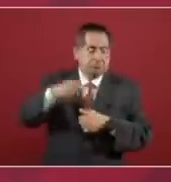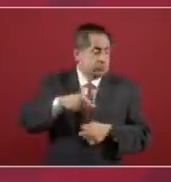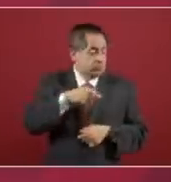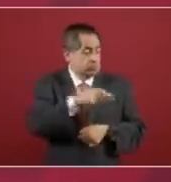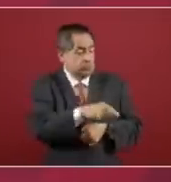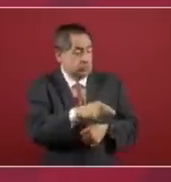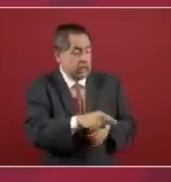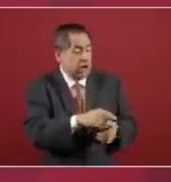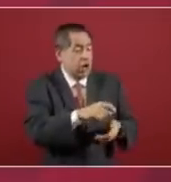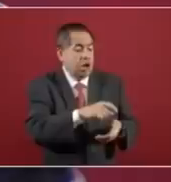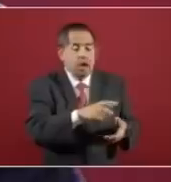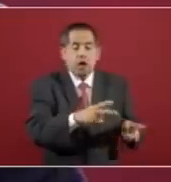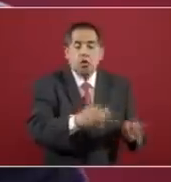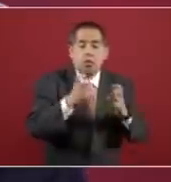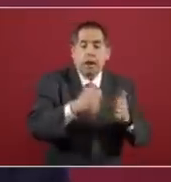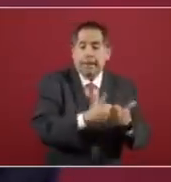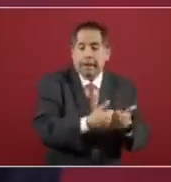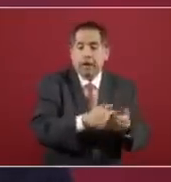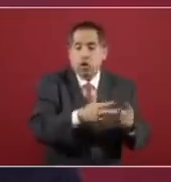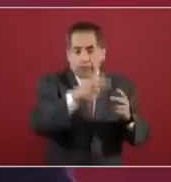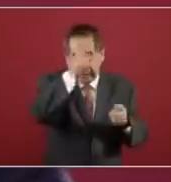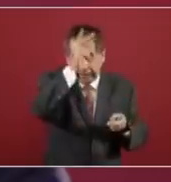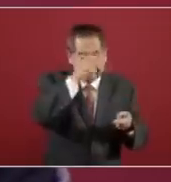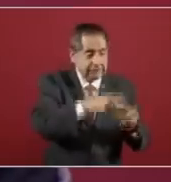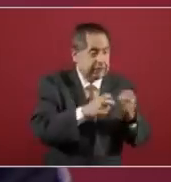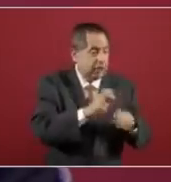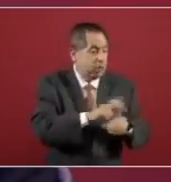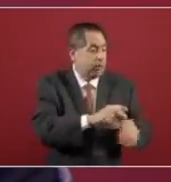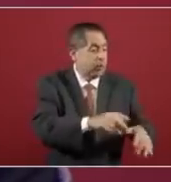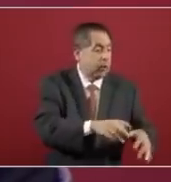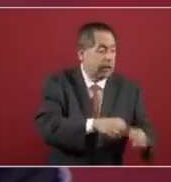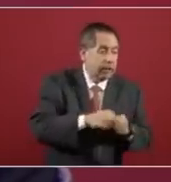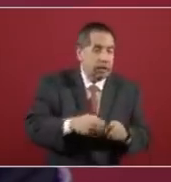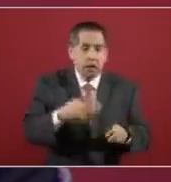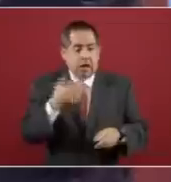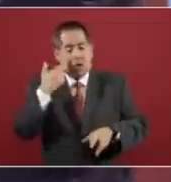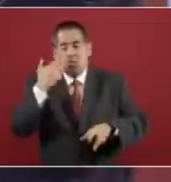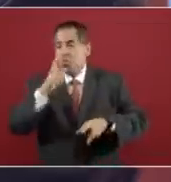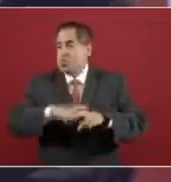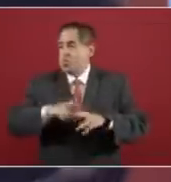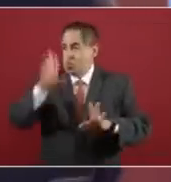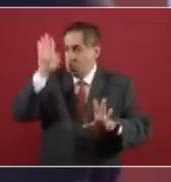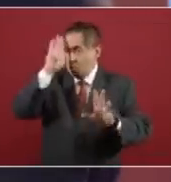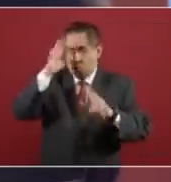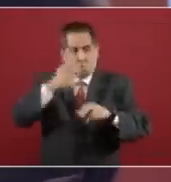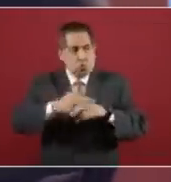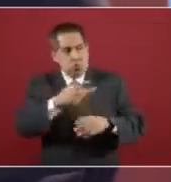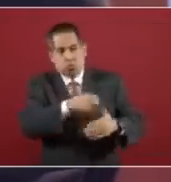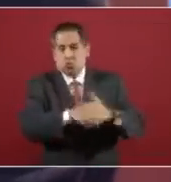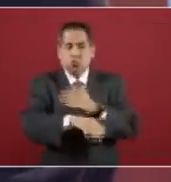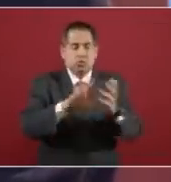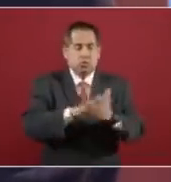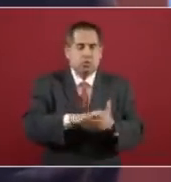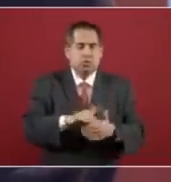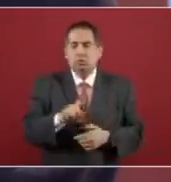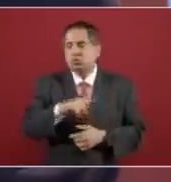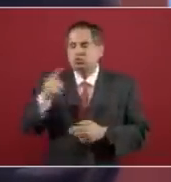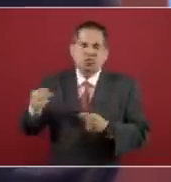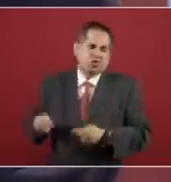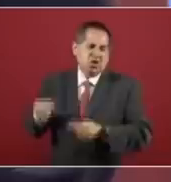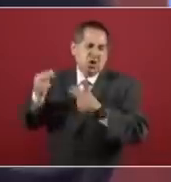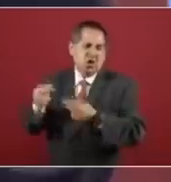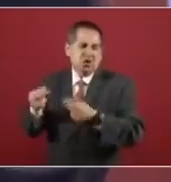pavo el que se roba una gallina que se robaba una bolsa en el mercado en los grandes ladrones ni